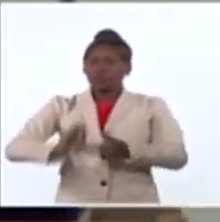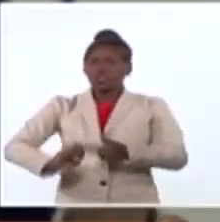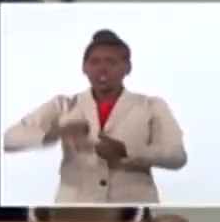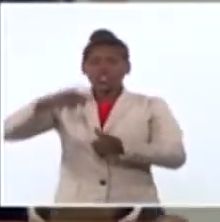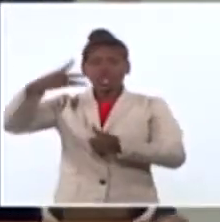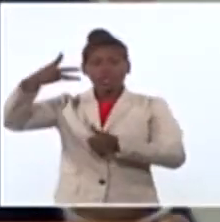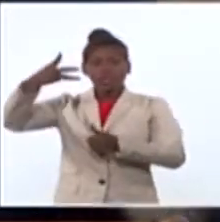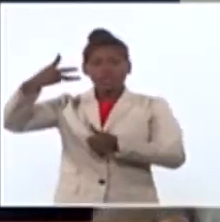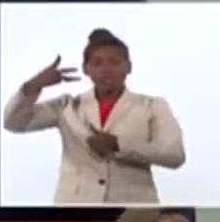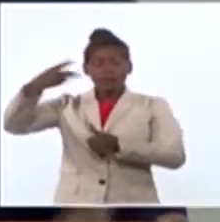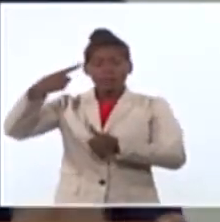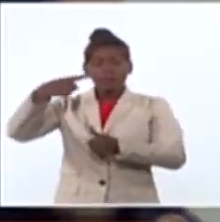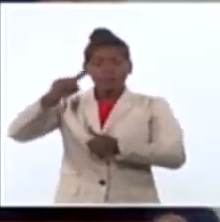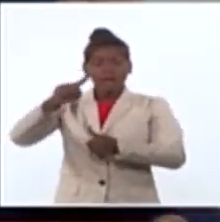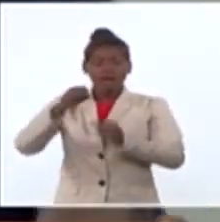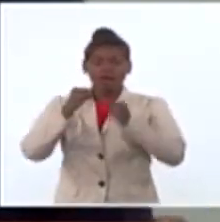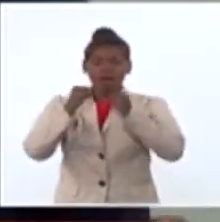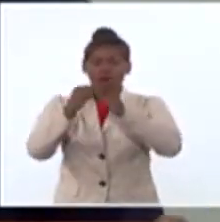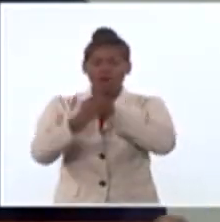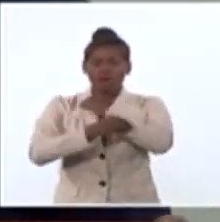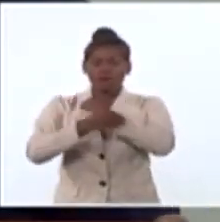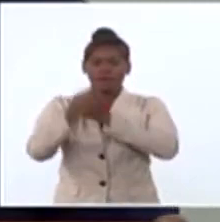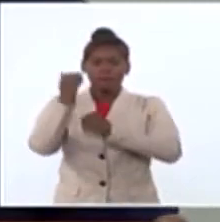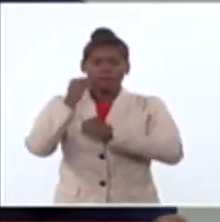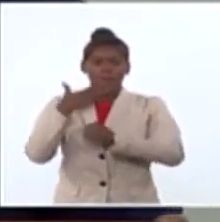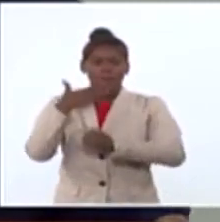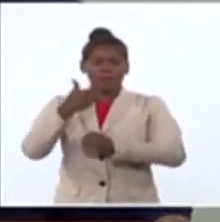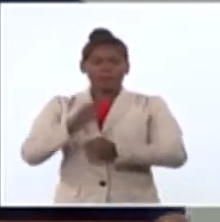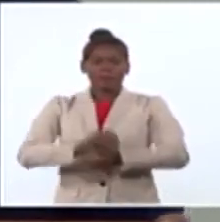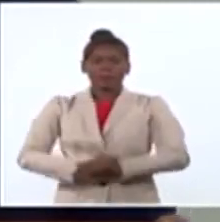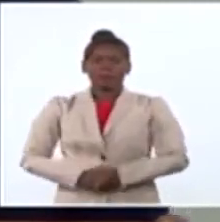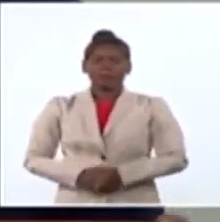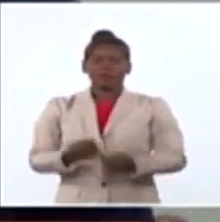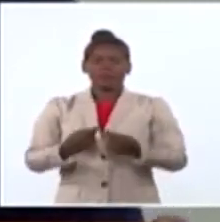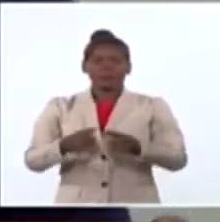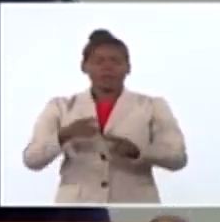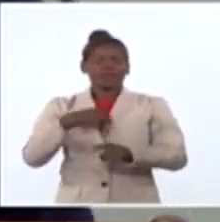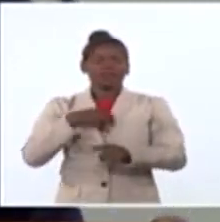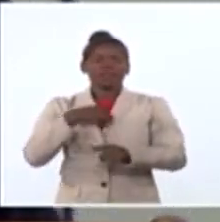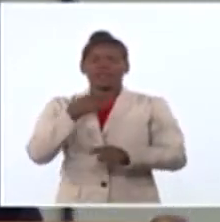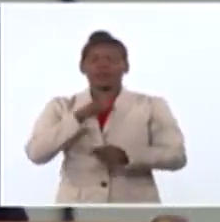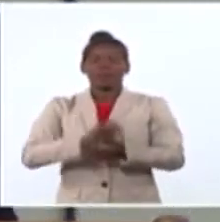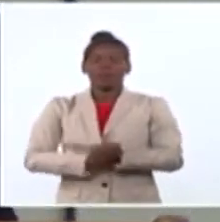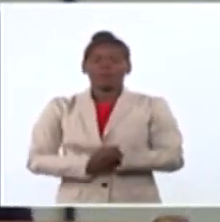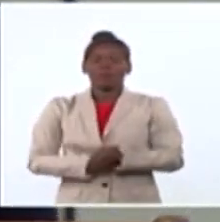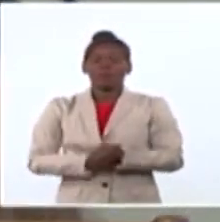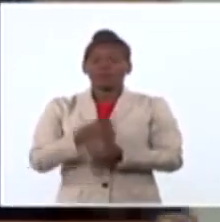plantean requisitos estrictos e injerencistas